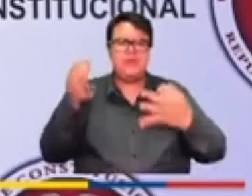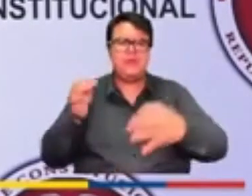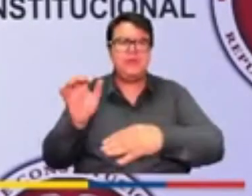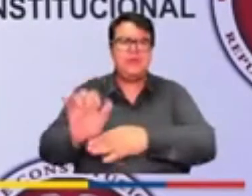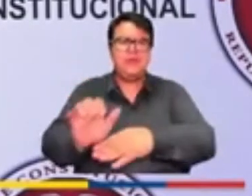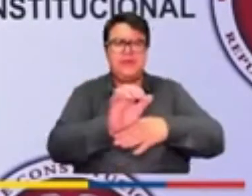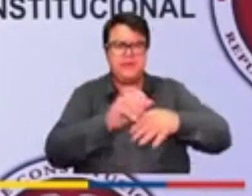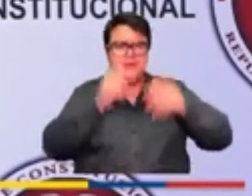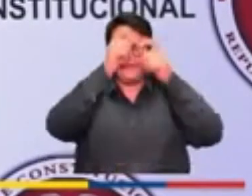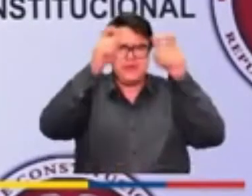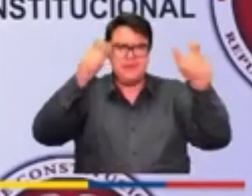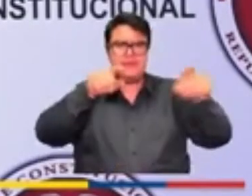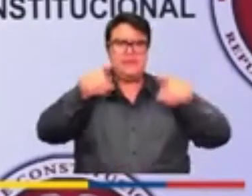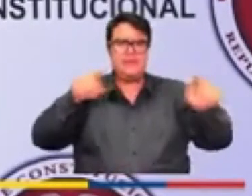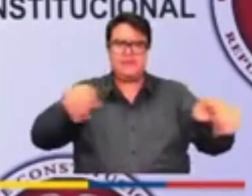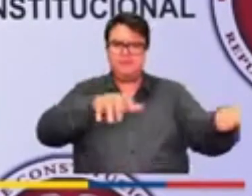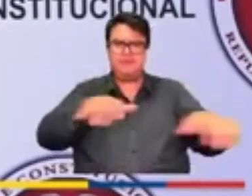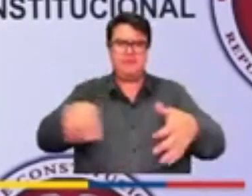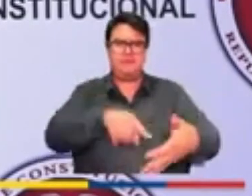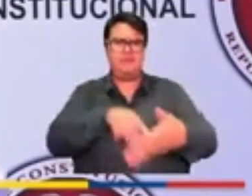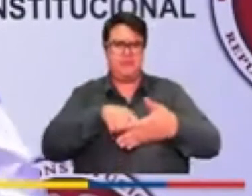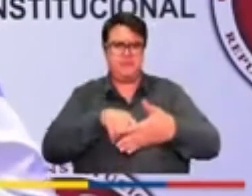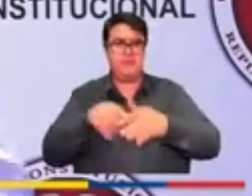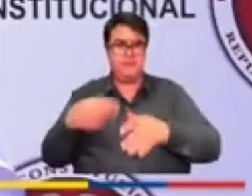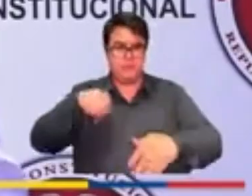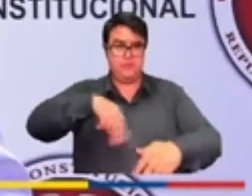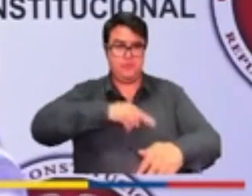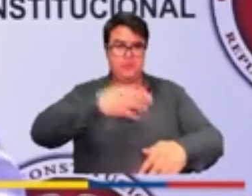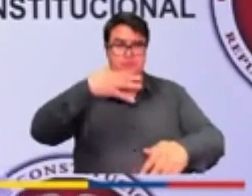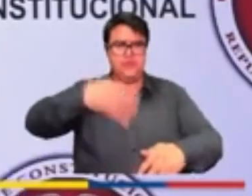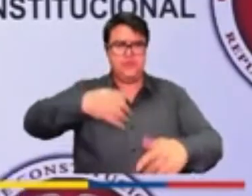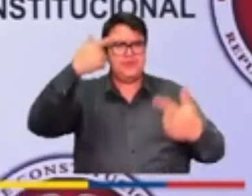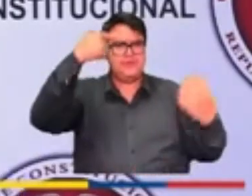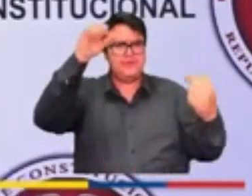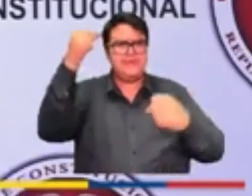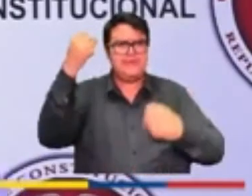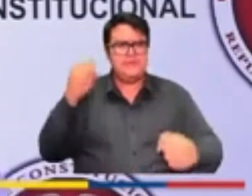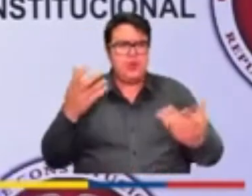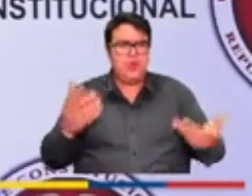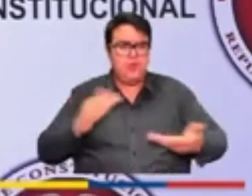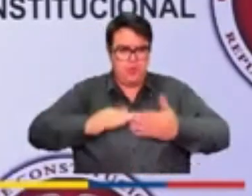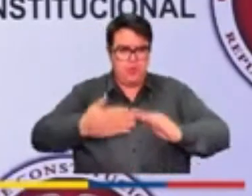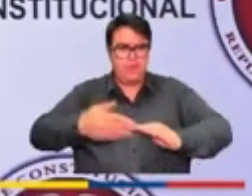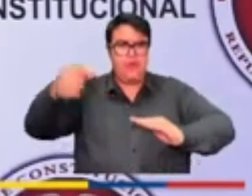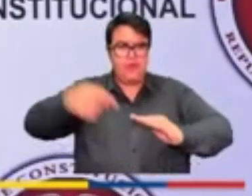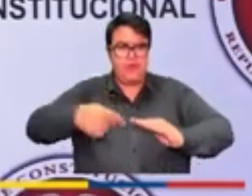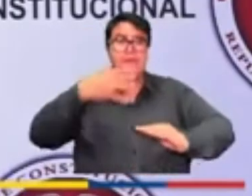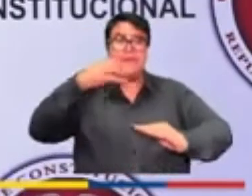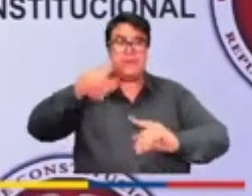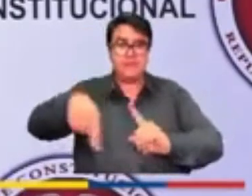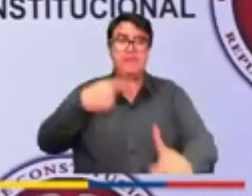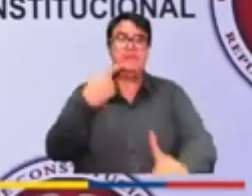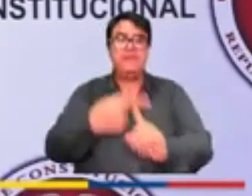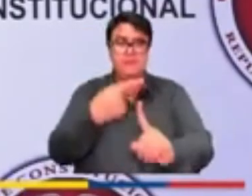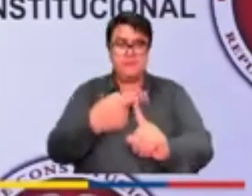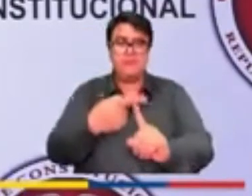A nosotros nos preocupa, por ejemplo, esta comunidad que está en este momento amenazada, que